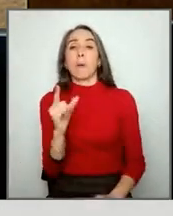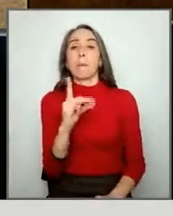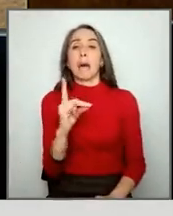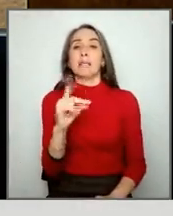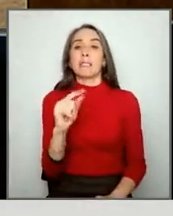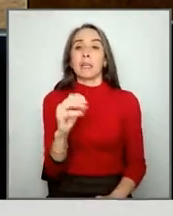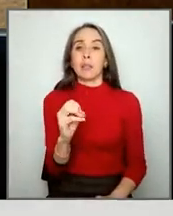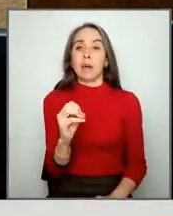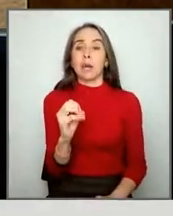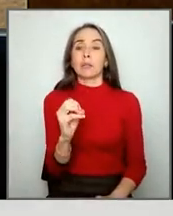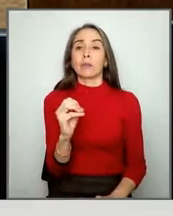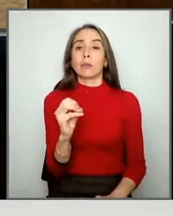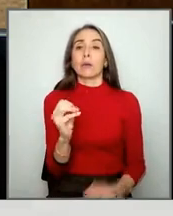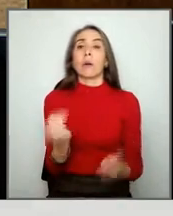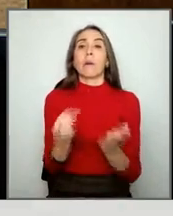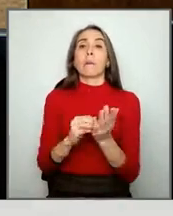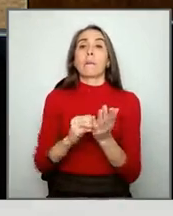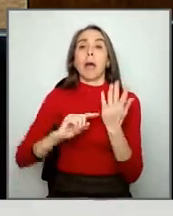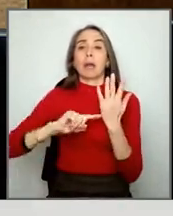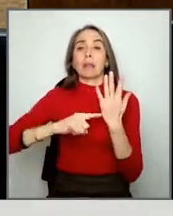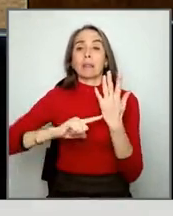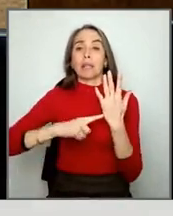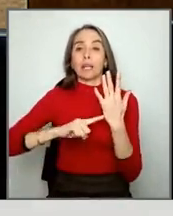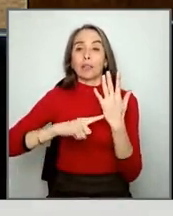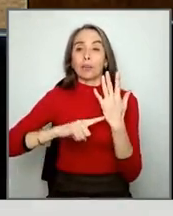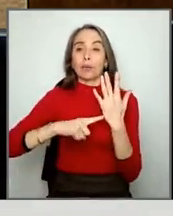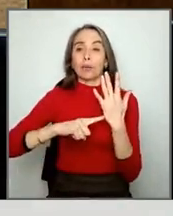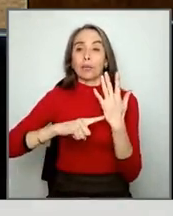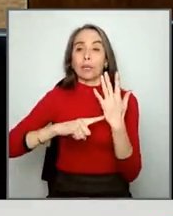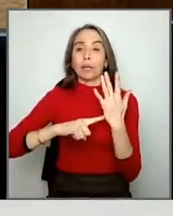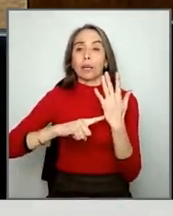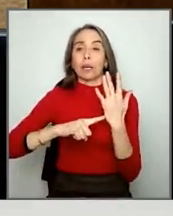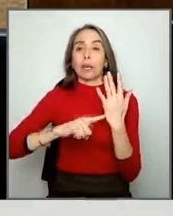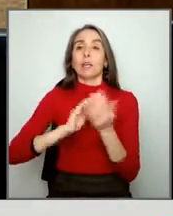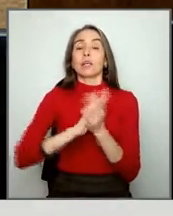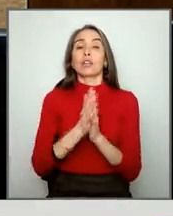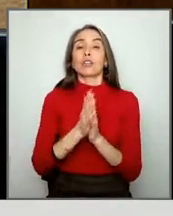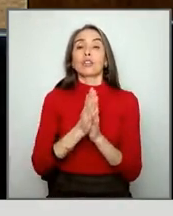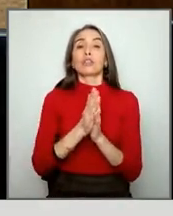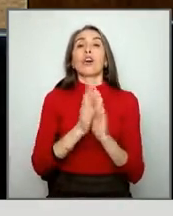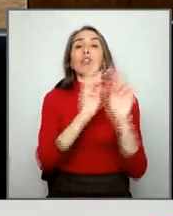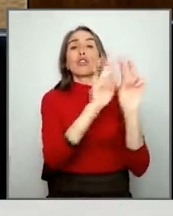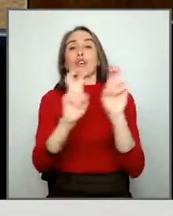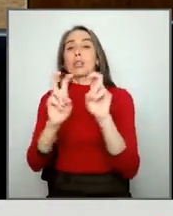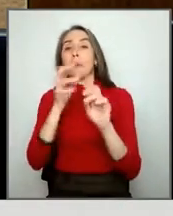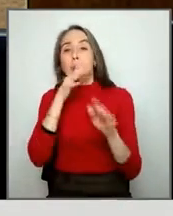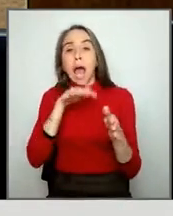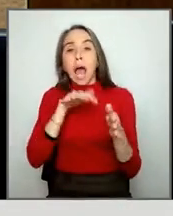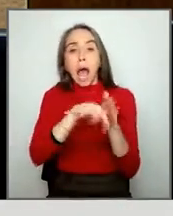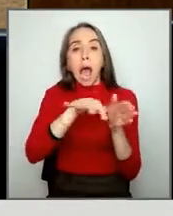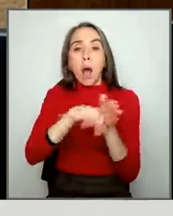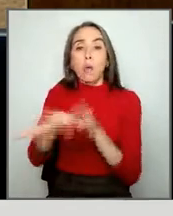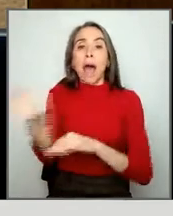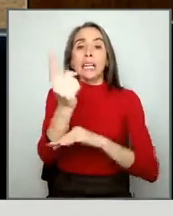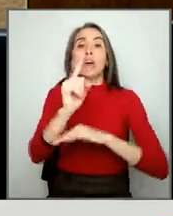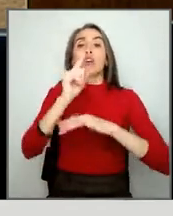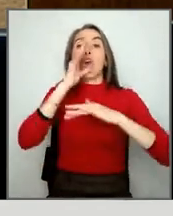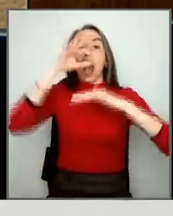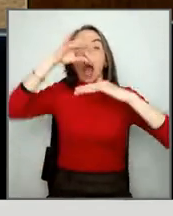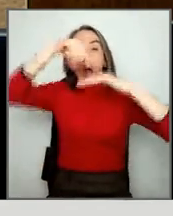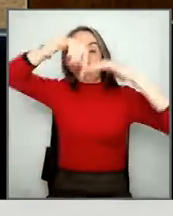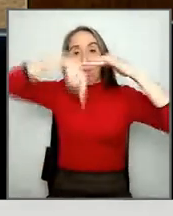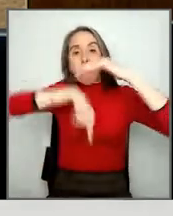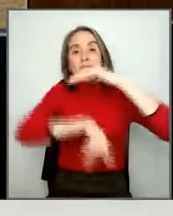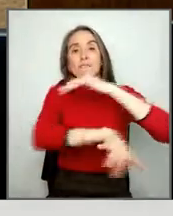más tecnología en todas las áreas del riesgo para evitar filtraciones y percolaciones infiltración de